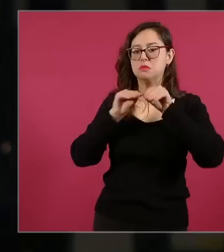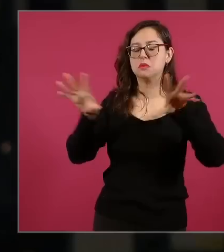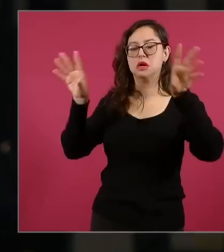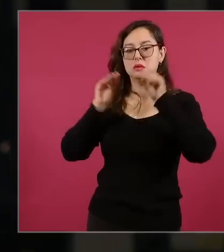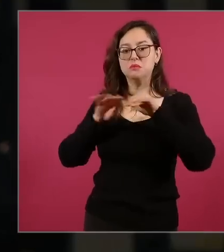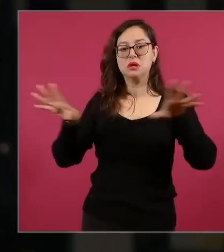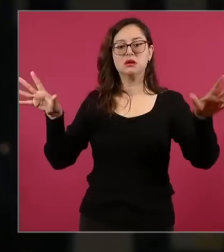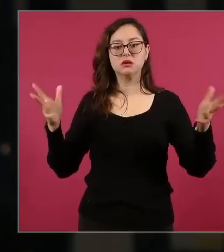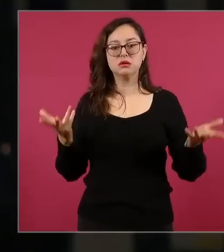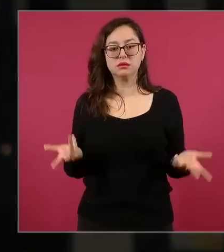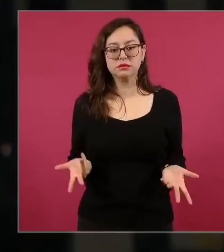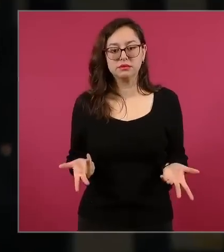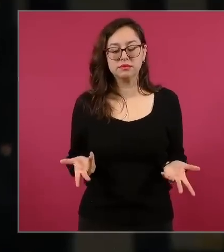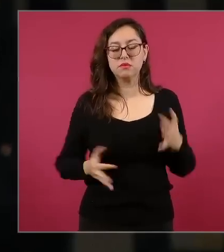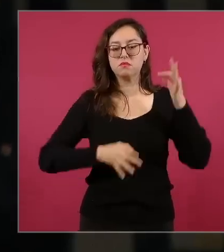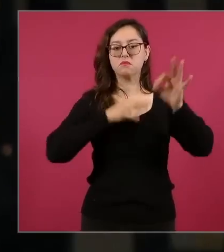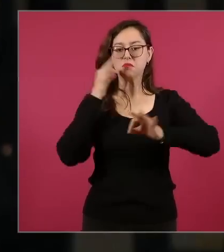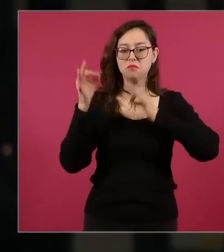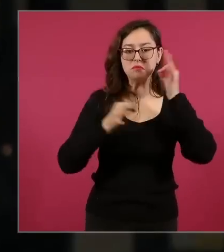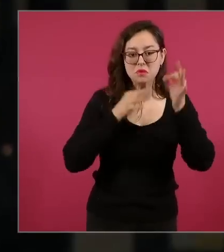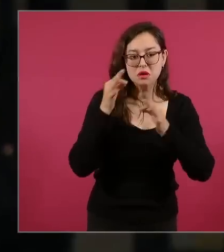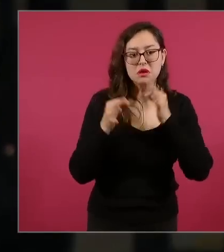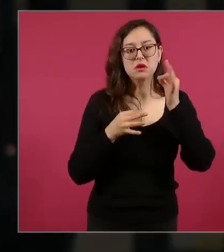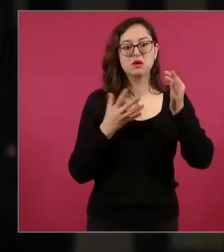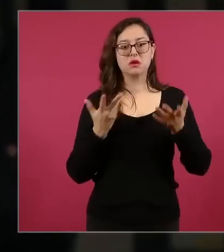con medios de